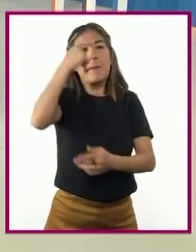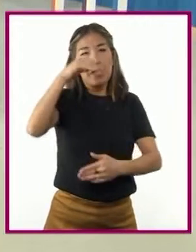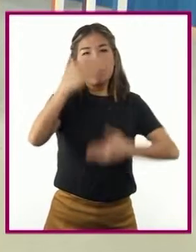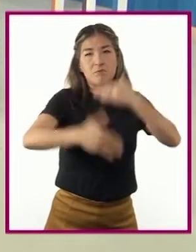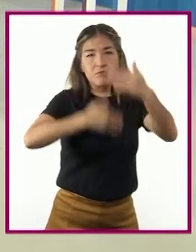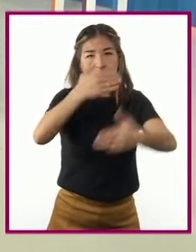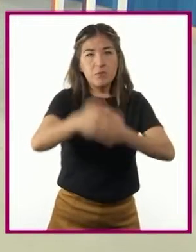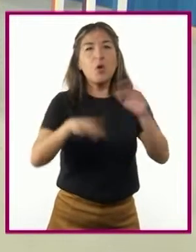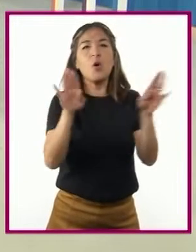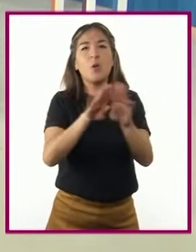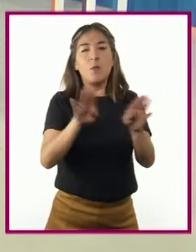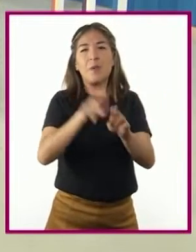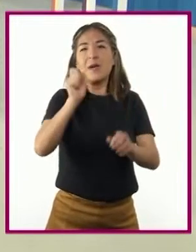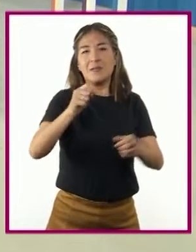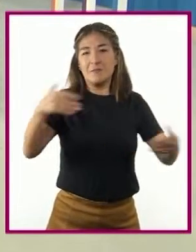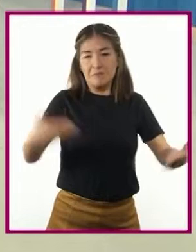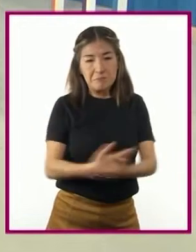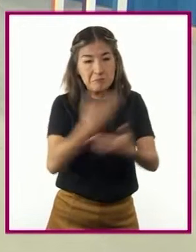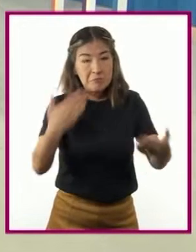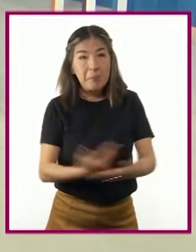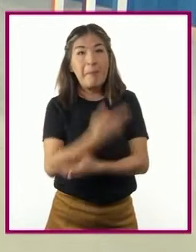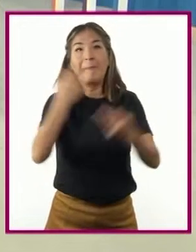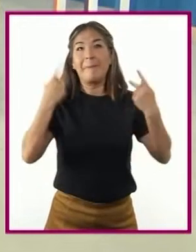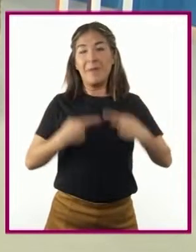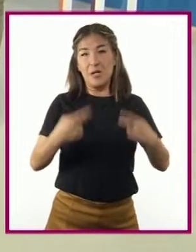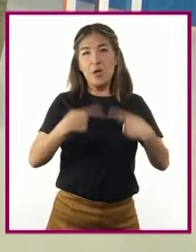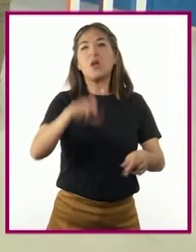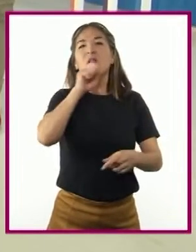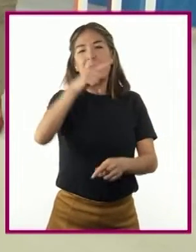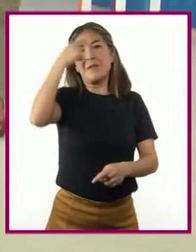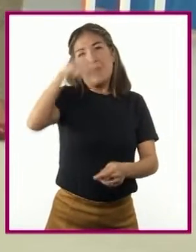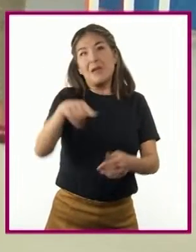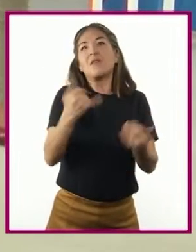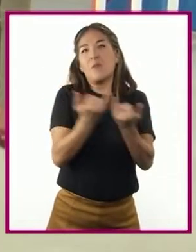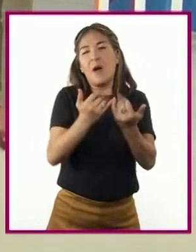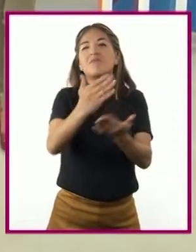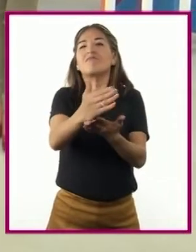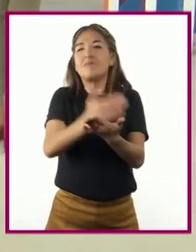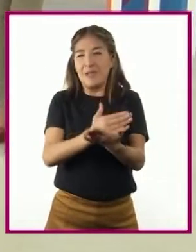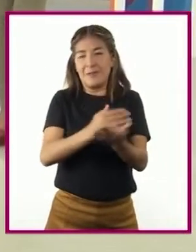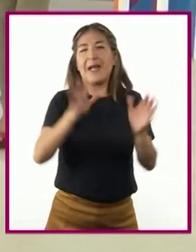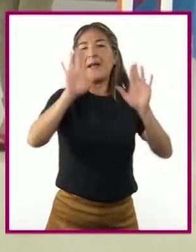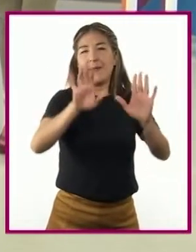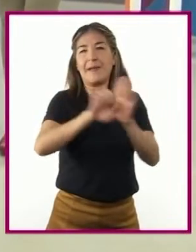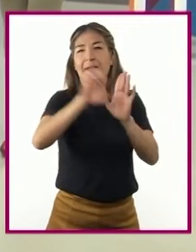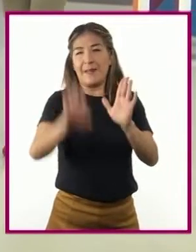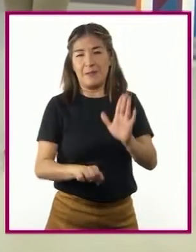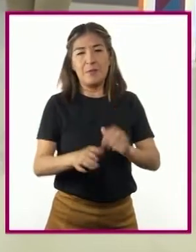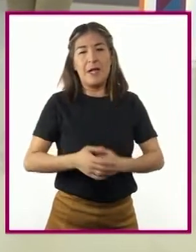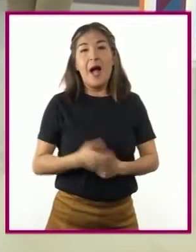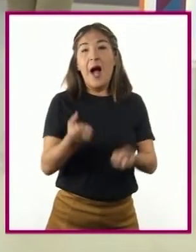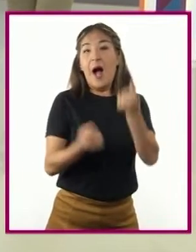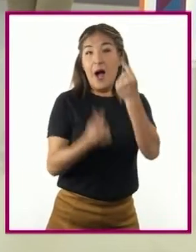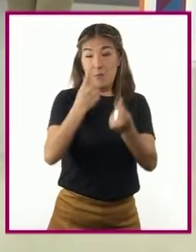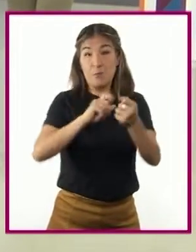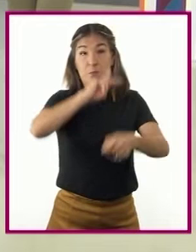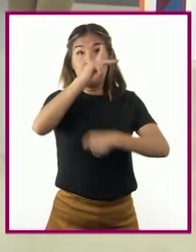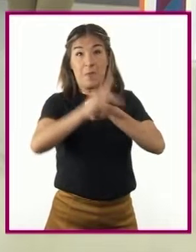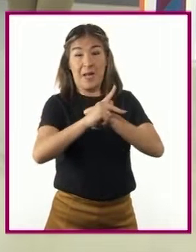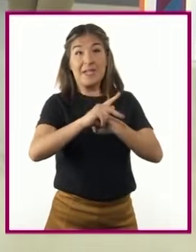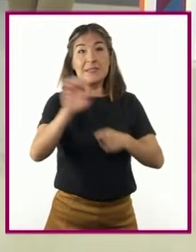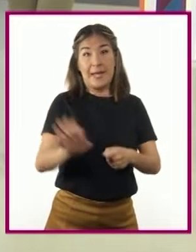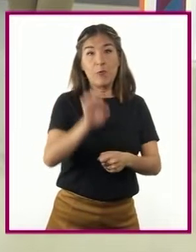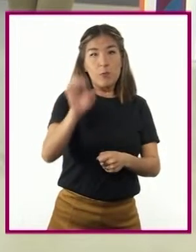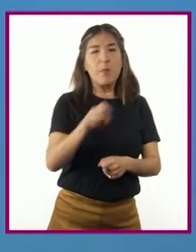el crecimiento natural de la población o bien a inhibirlo. Por ejemplo, en algunos países europeos